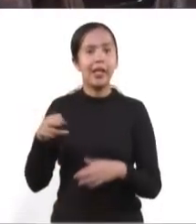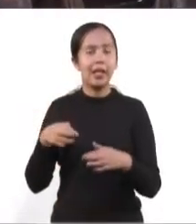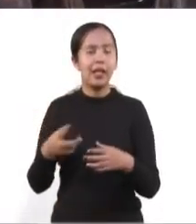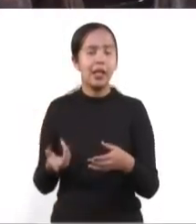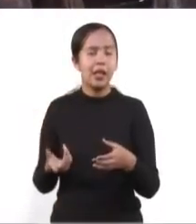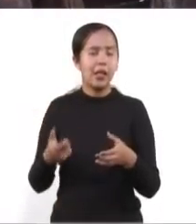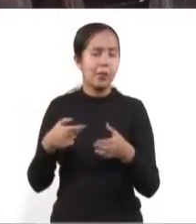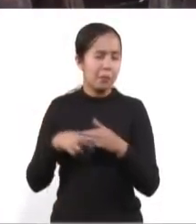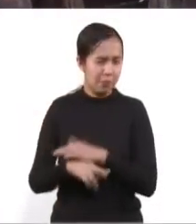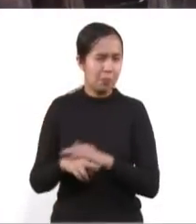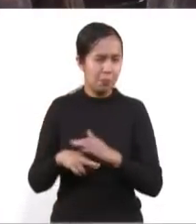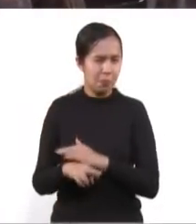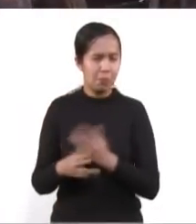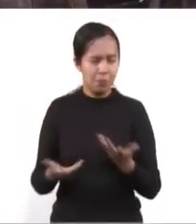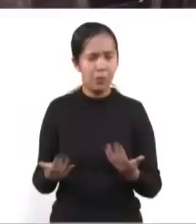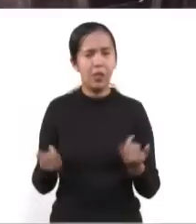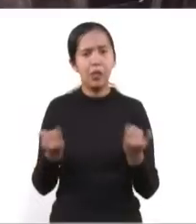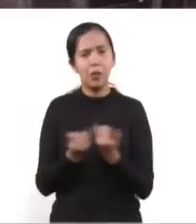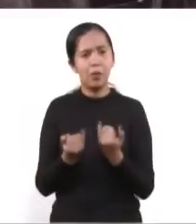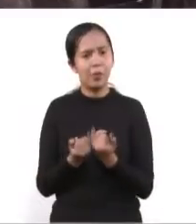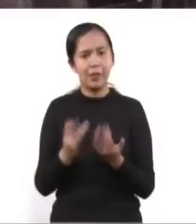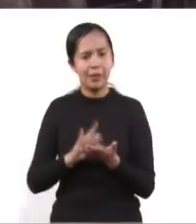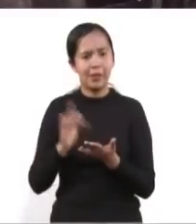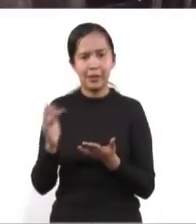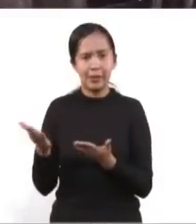del Metro. Gracias por acompañarnos.